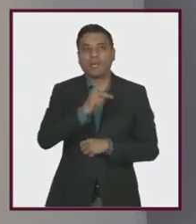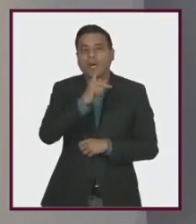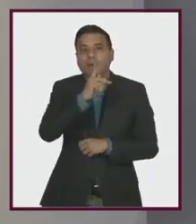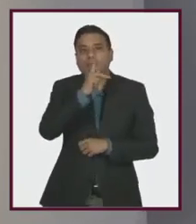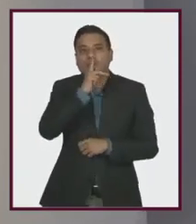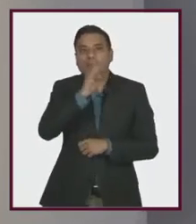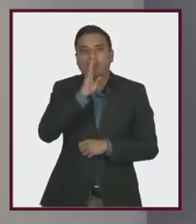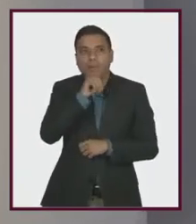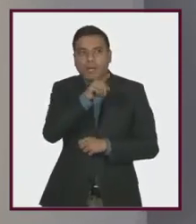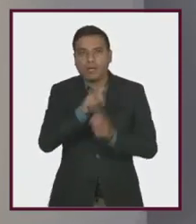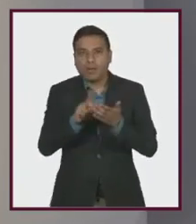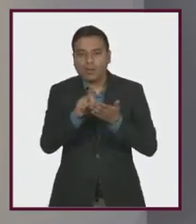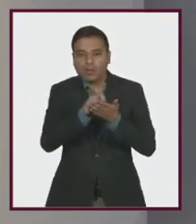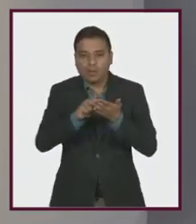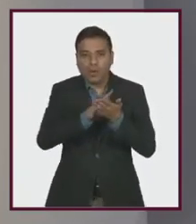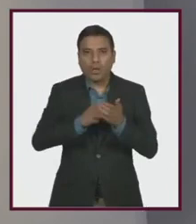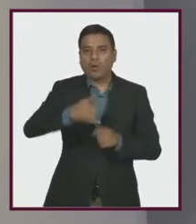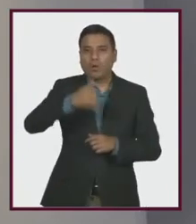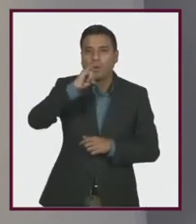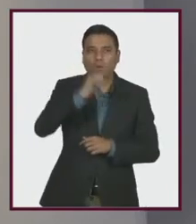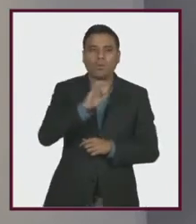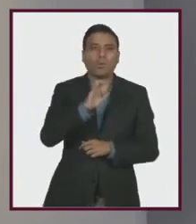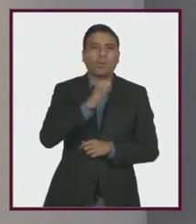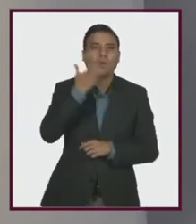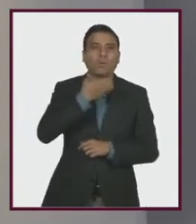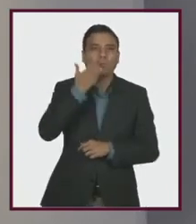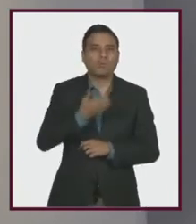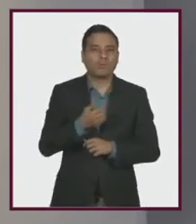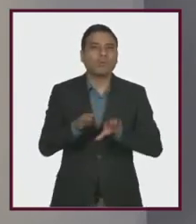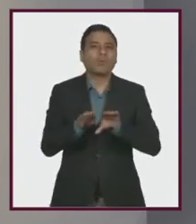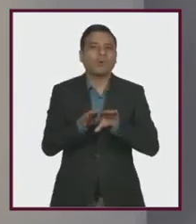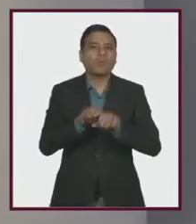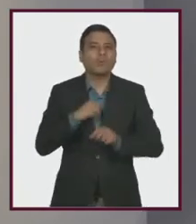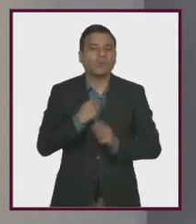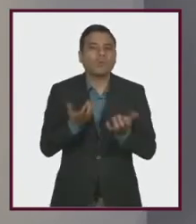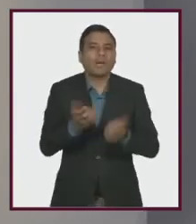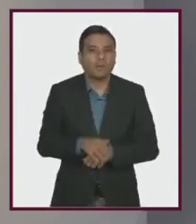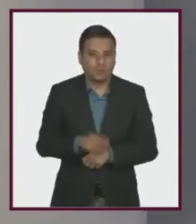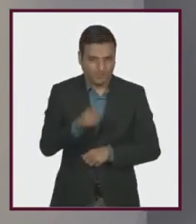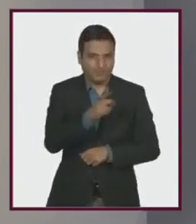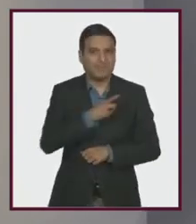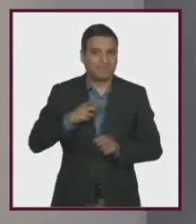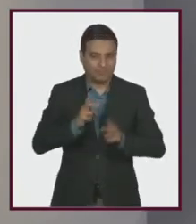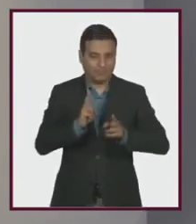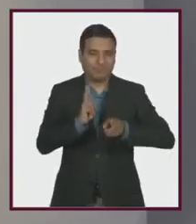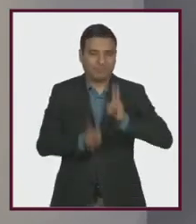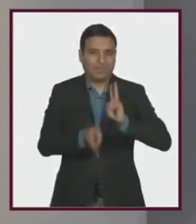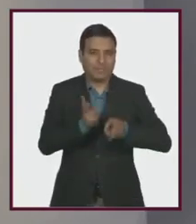que tiene un trastorno o una dependencia a alguna sustancia? Desde la situación